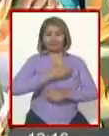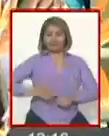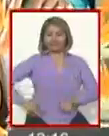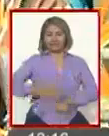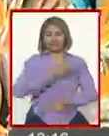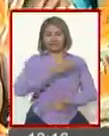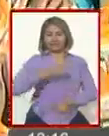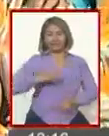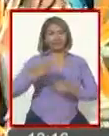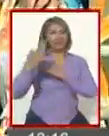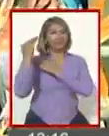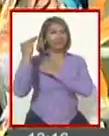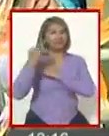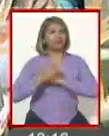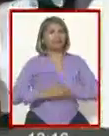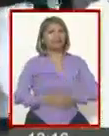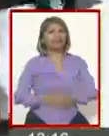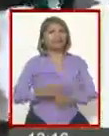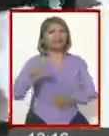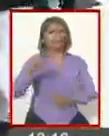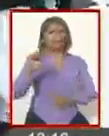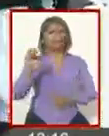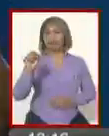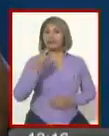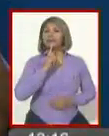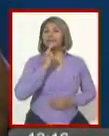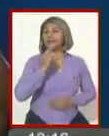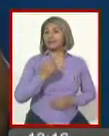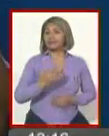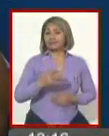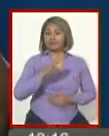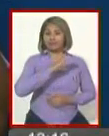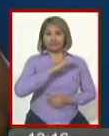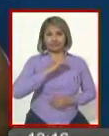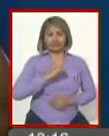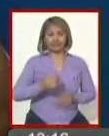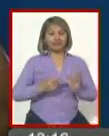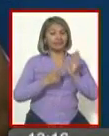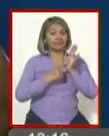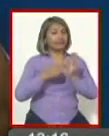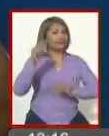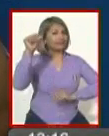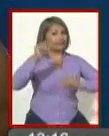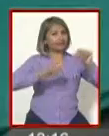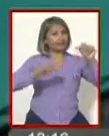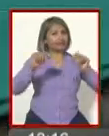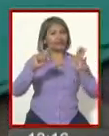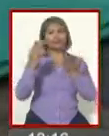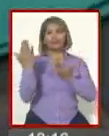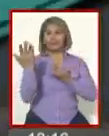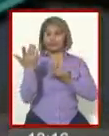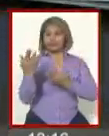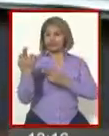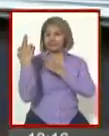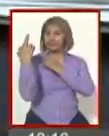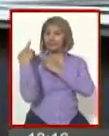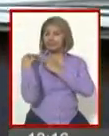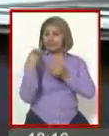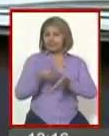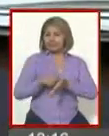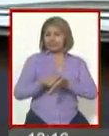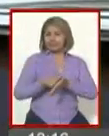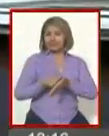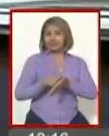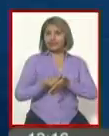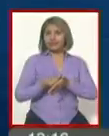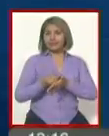los concejales cruceños. El Movimiento Socialismo aseguró que en el Consejo expondrá todas sus dudas y esperará que la responsable de